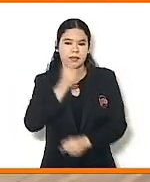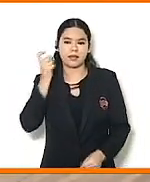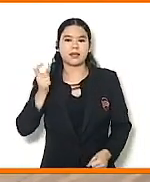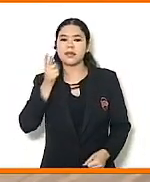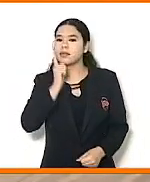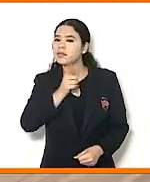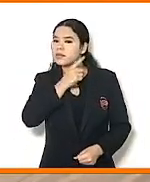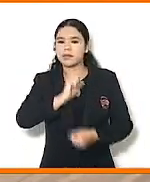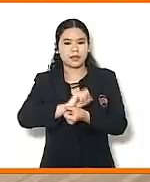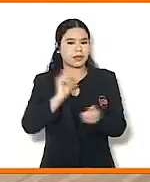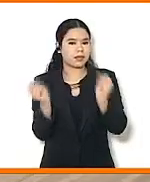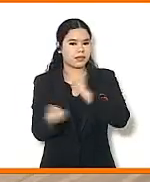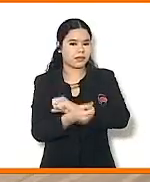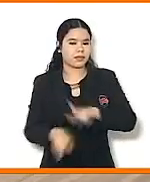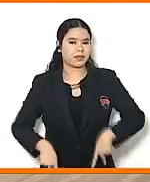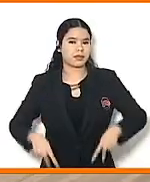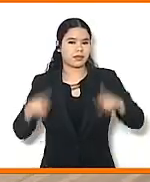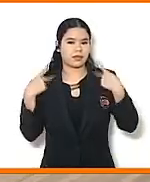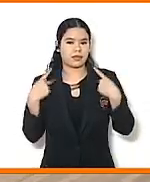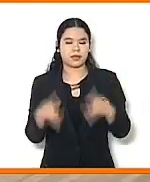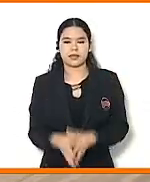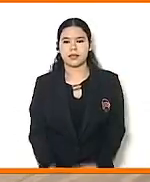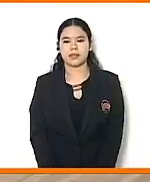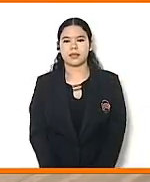ganar? Loto te cambia la vida.